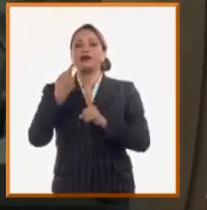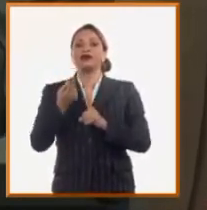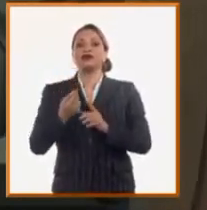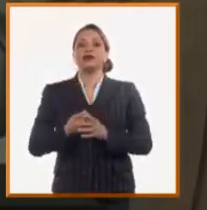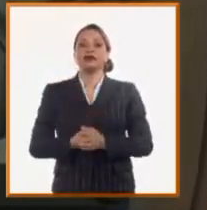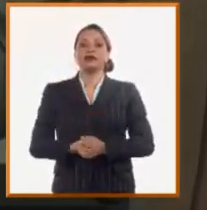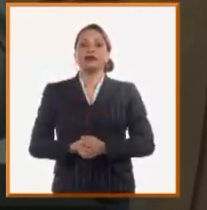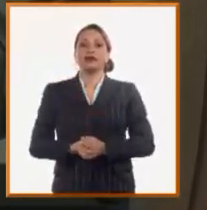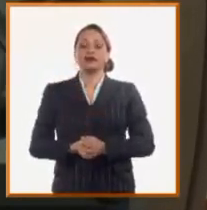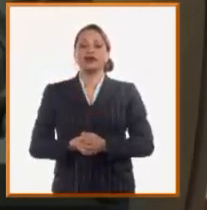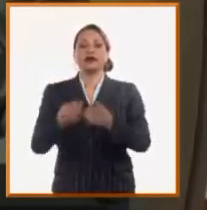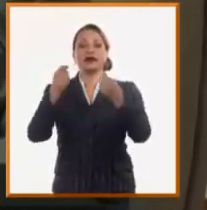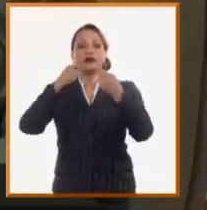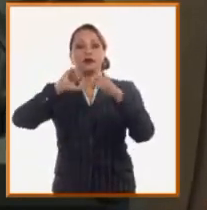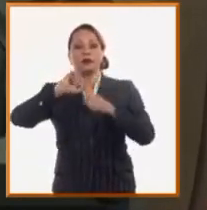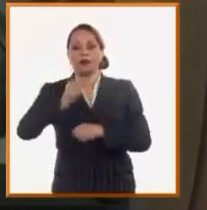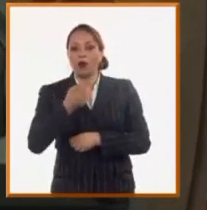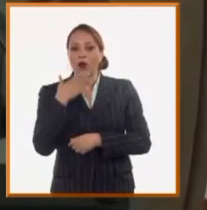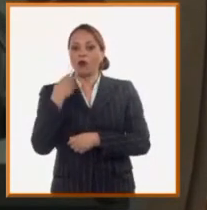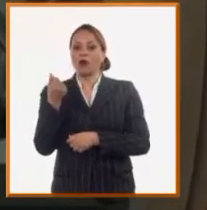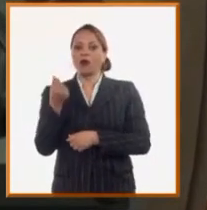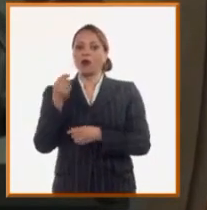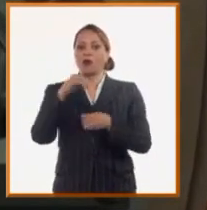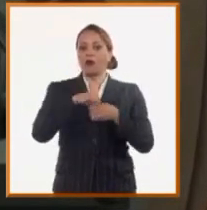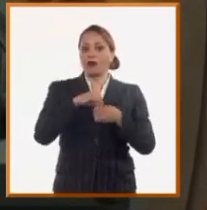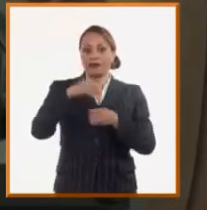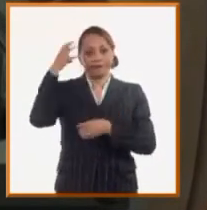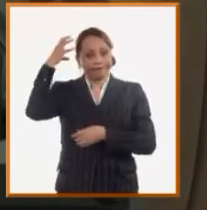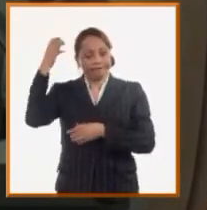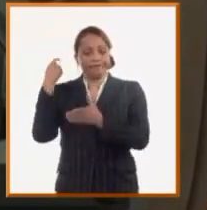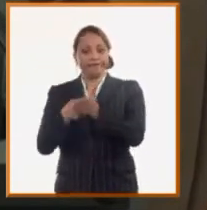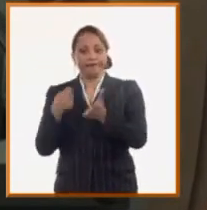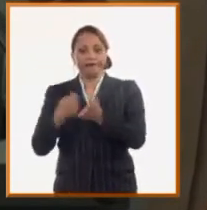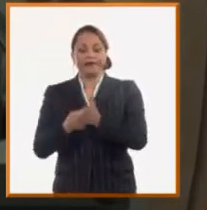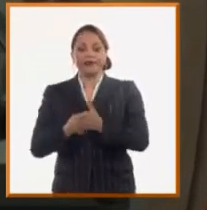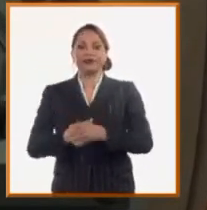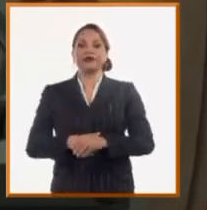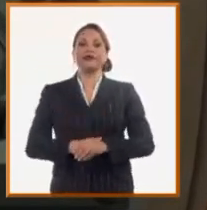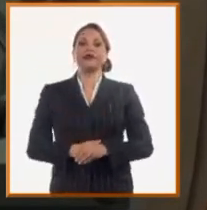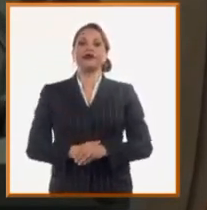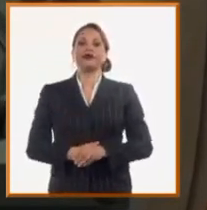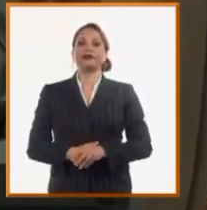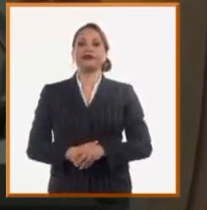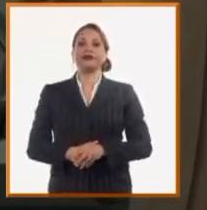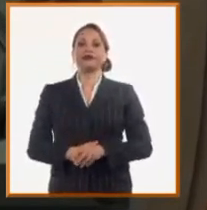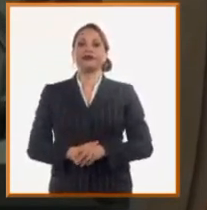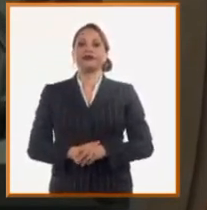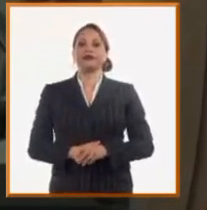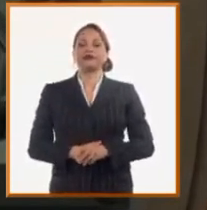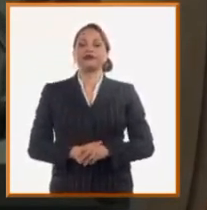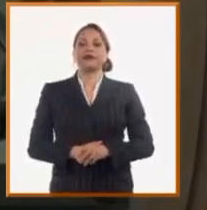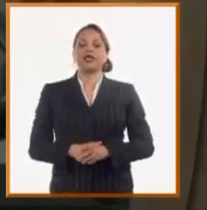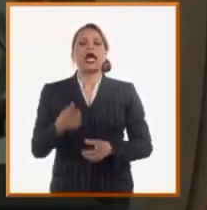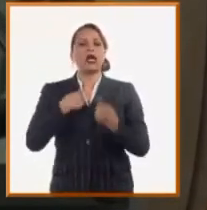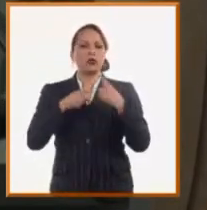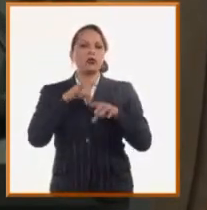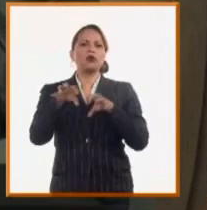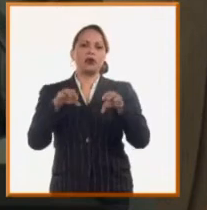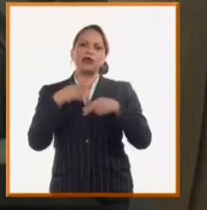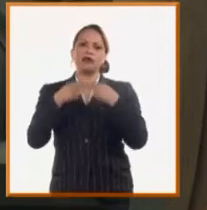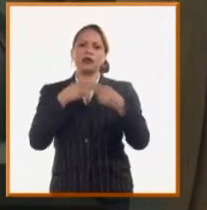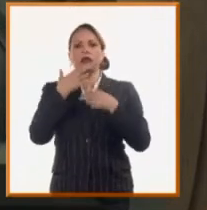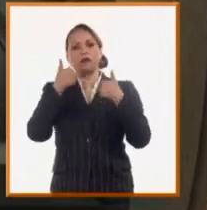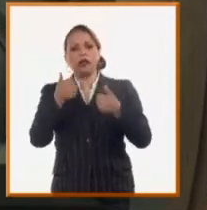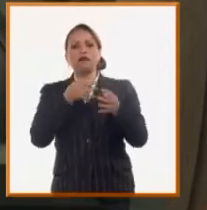precisión, cómo se cobran los impuestos, todas estas cosas. Y todo no ha sido malo, compañeros. Hay lugares que se hicieron bien las cosas y